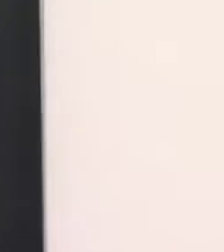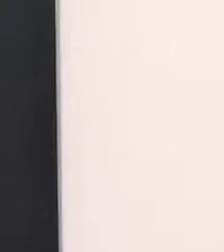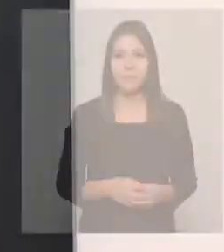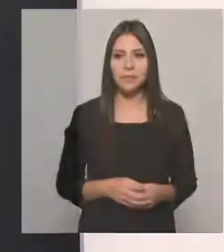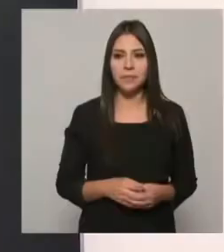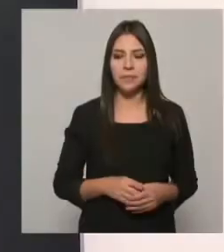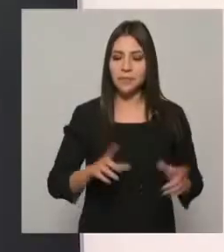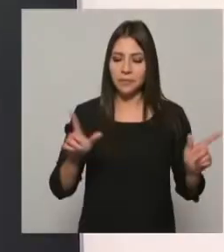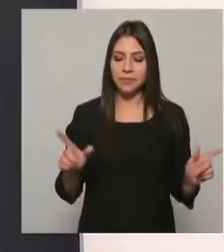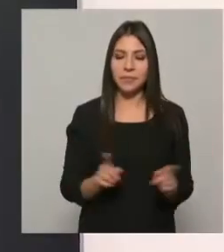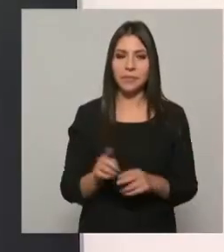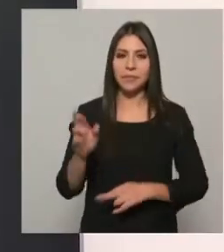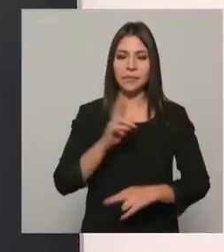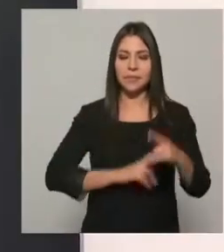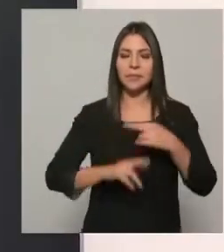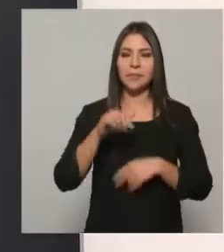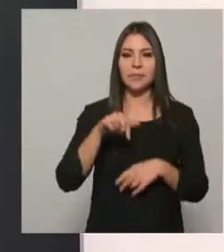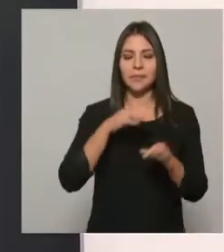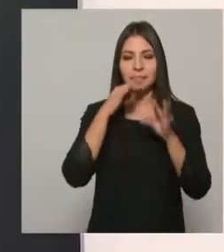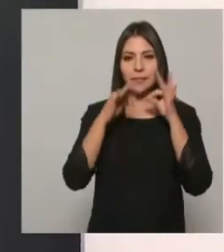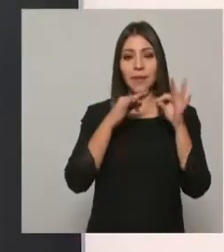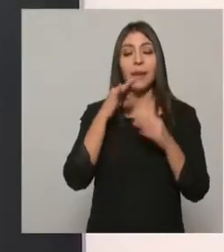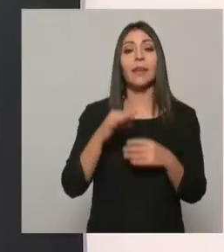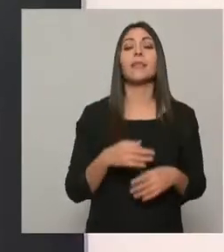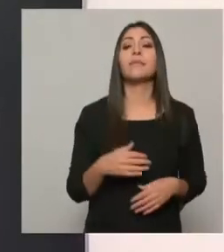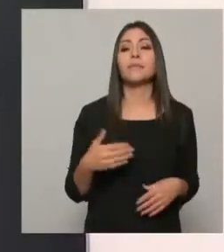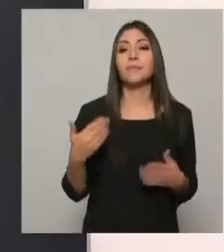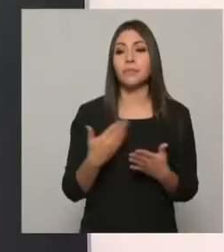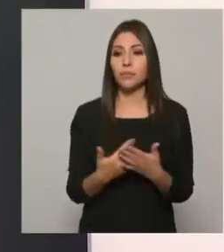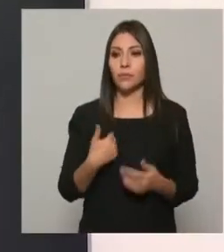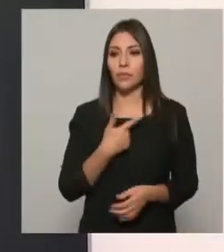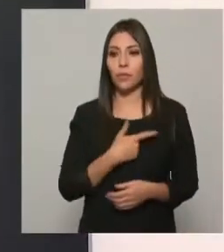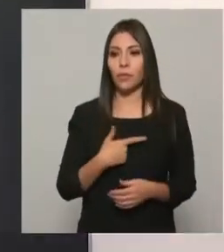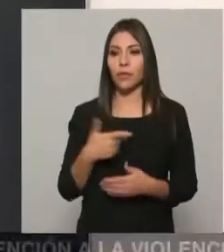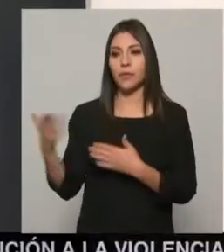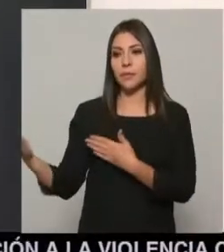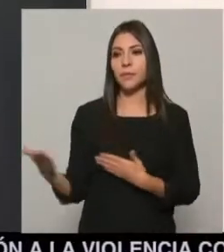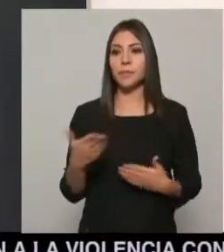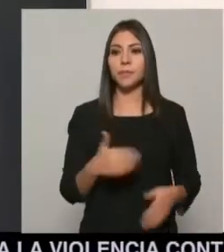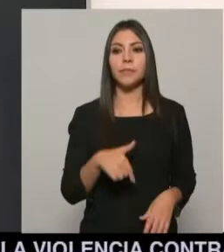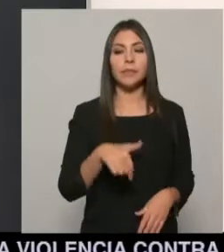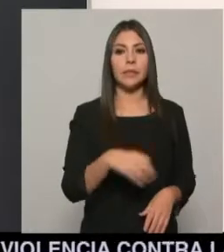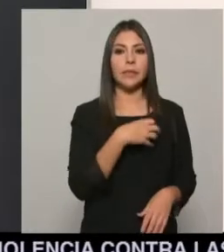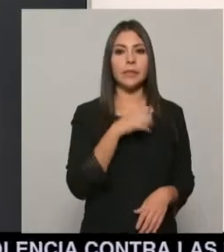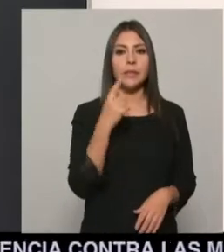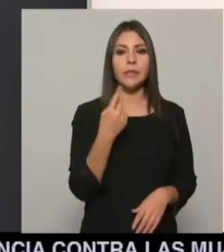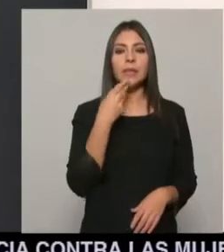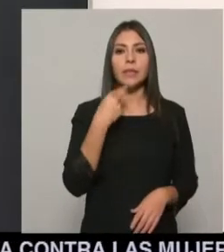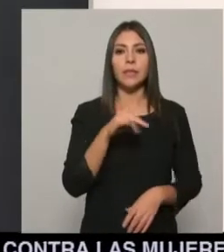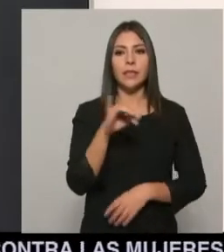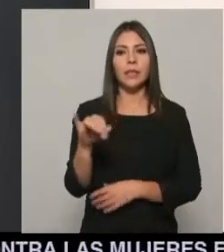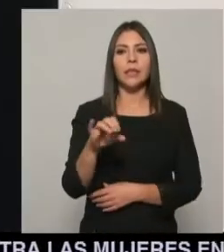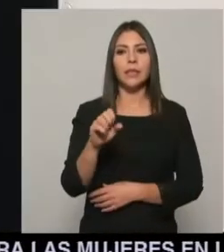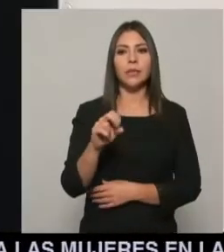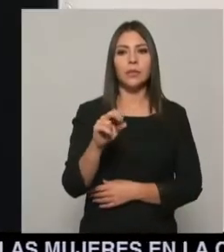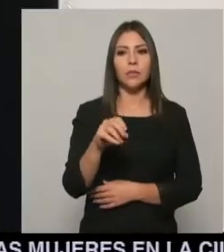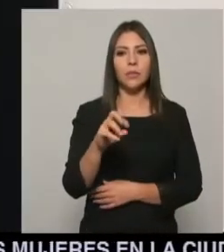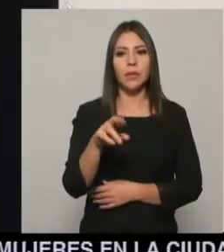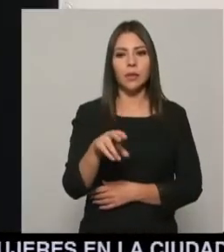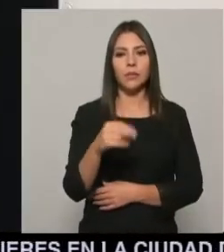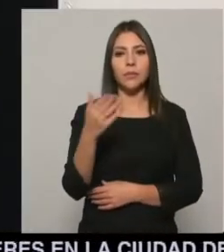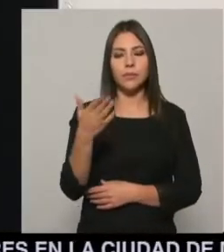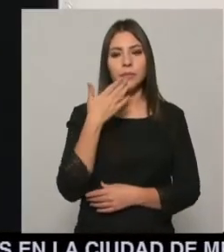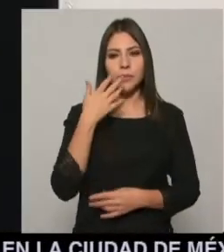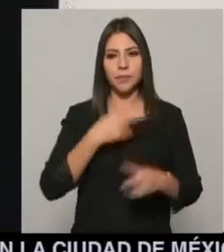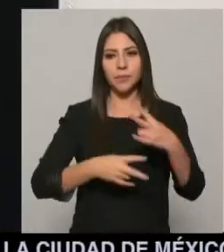Ya estamos de vuelta aquí en Agenda y Contexto y me da muchísimo gusto recibir en los estudios aquí de Capital 21 a Jesús Moreno. Bienvenido. Muchas gracias,